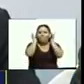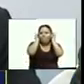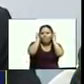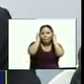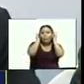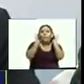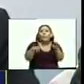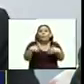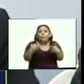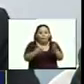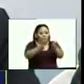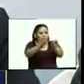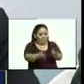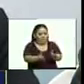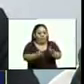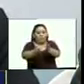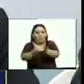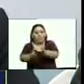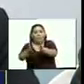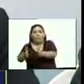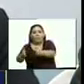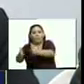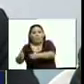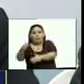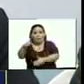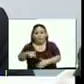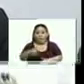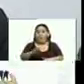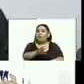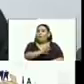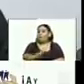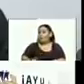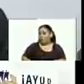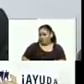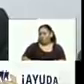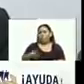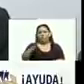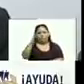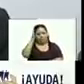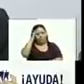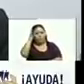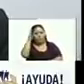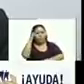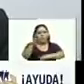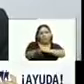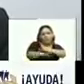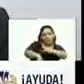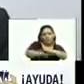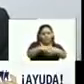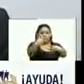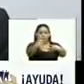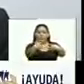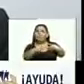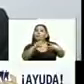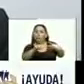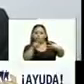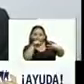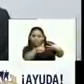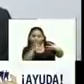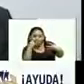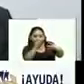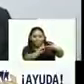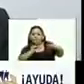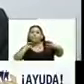etapas que plantea la institucionalidad del país tienen un sentido y además tienen una base en la Constitución. En ese sentido es